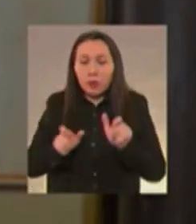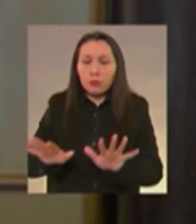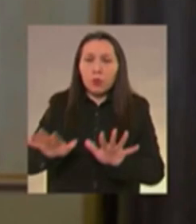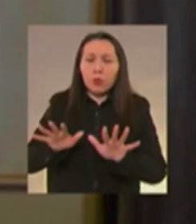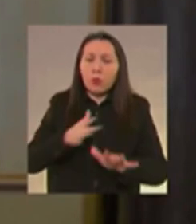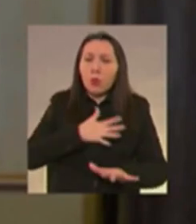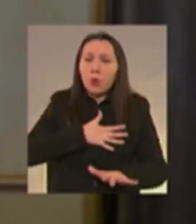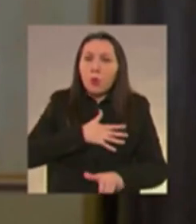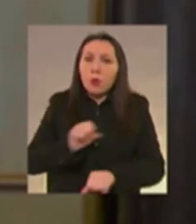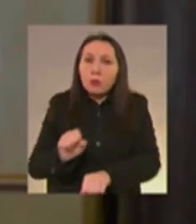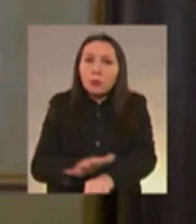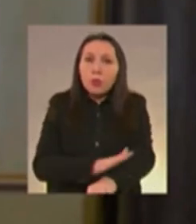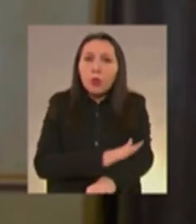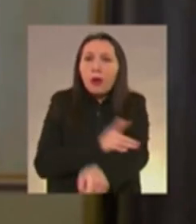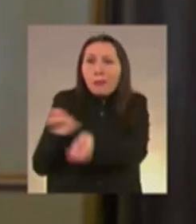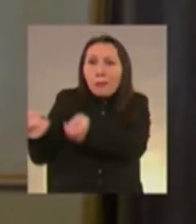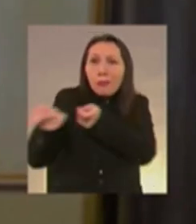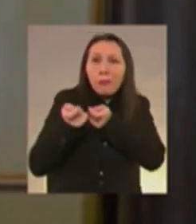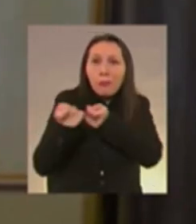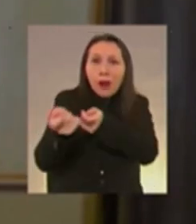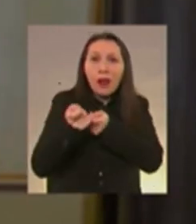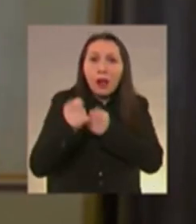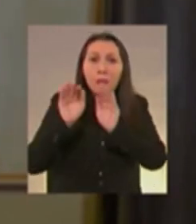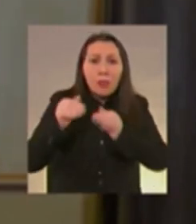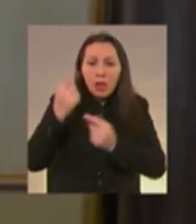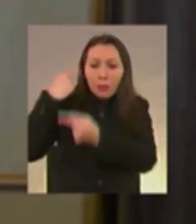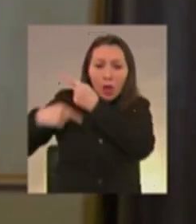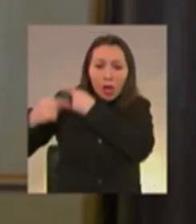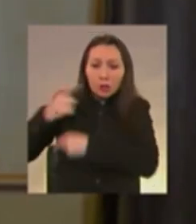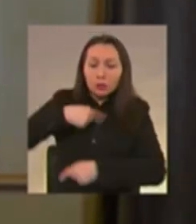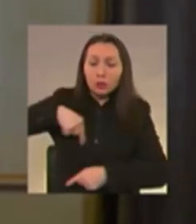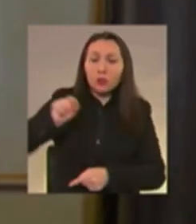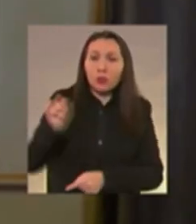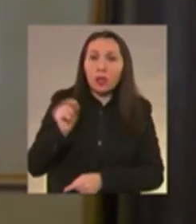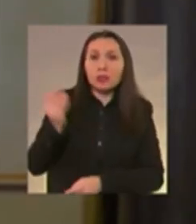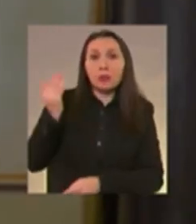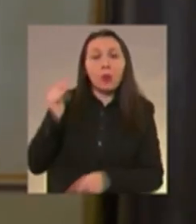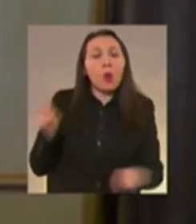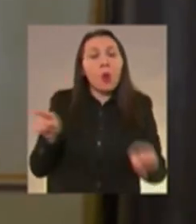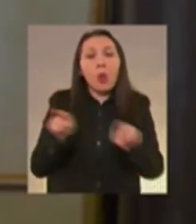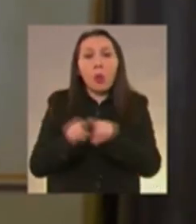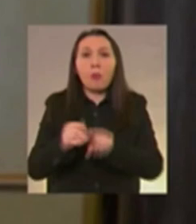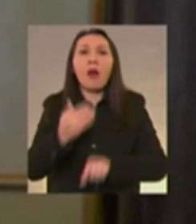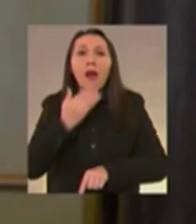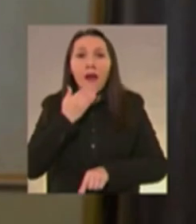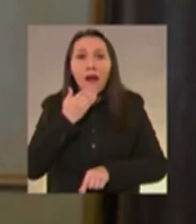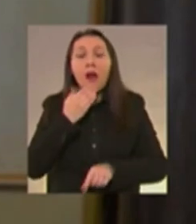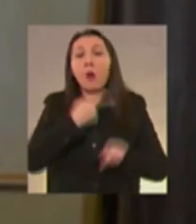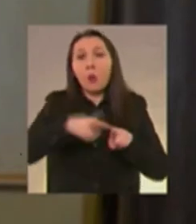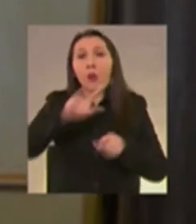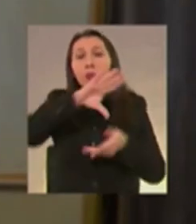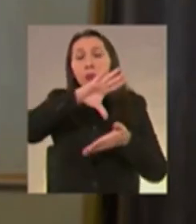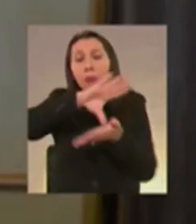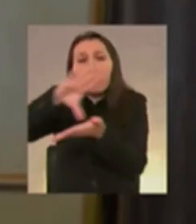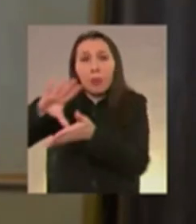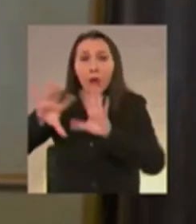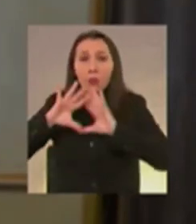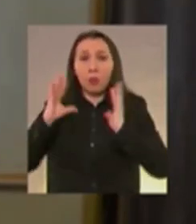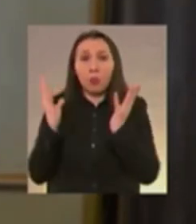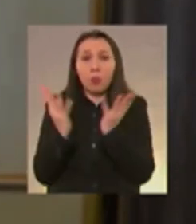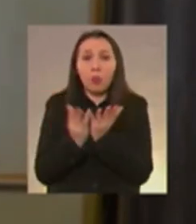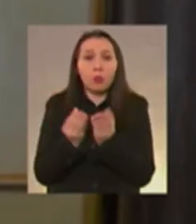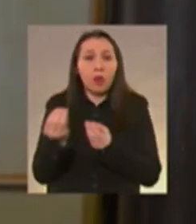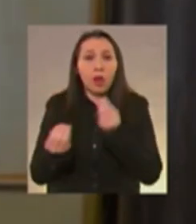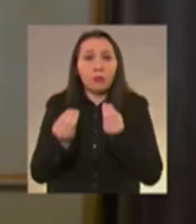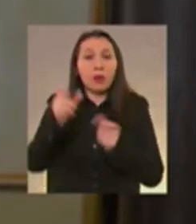emocional por las similitudes con nuestra propia historia reciente, como igualmente lo tuvo para el resto de los países del mundo en los que